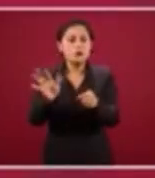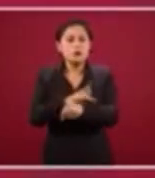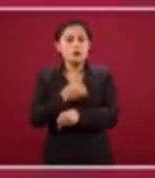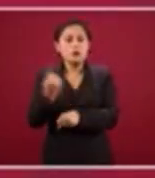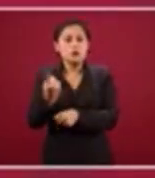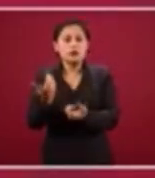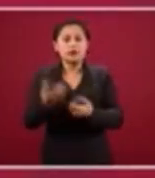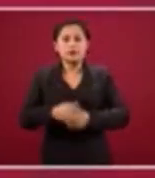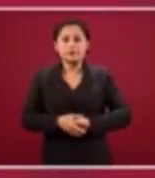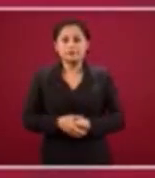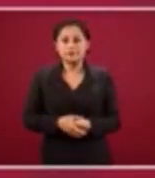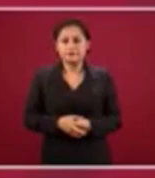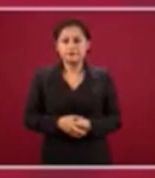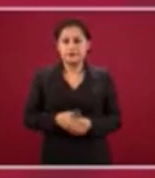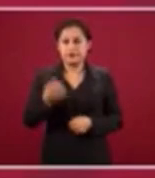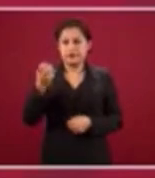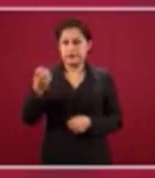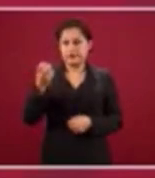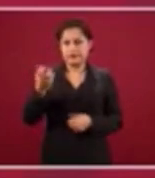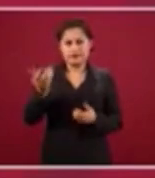además de un crimen,